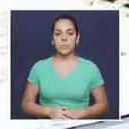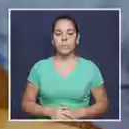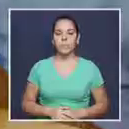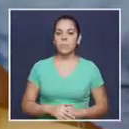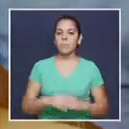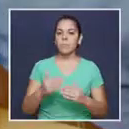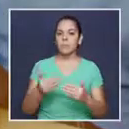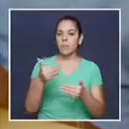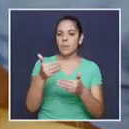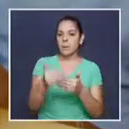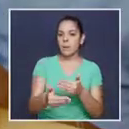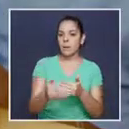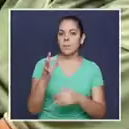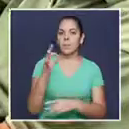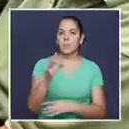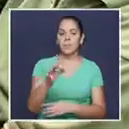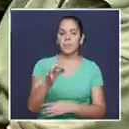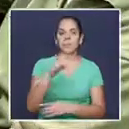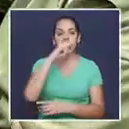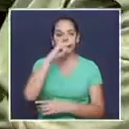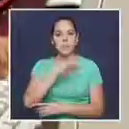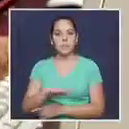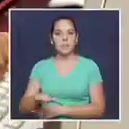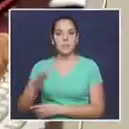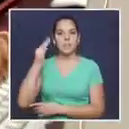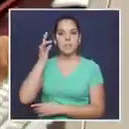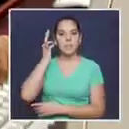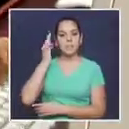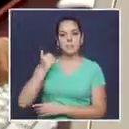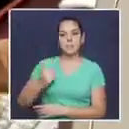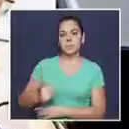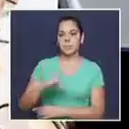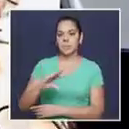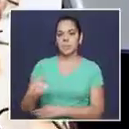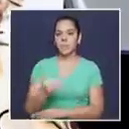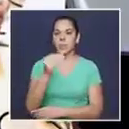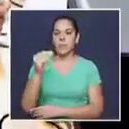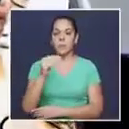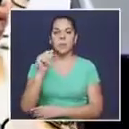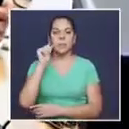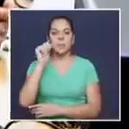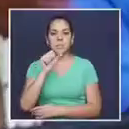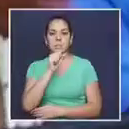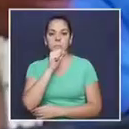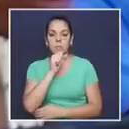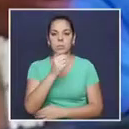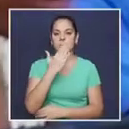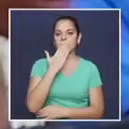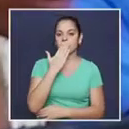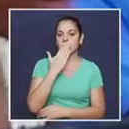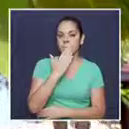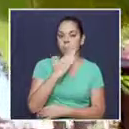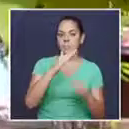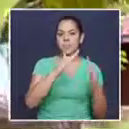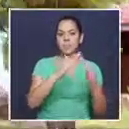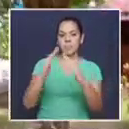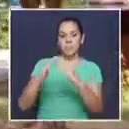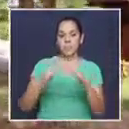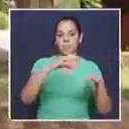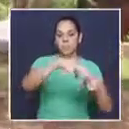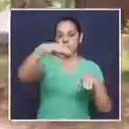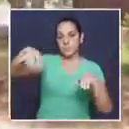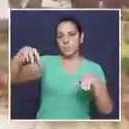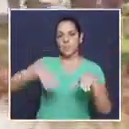Muy pronto, niñas, niños y jóvenes, al igual que adultos mayores, indígenas, habitantes de